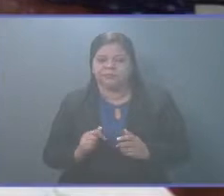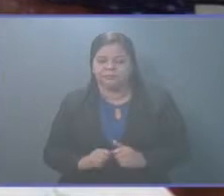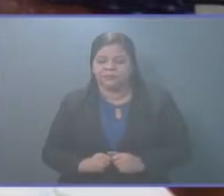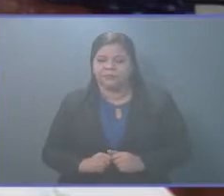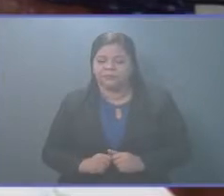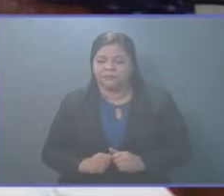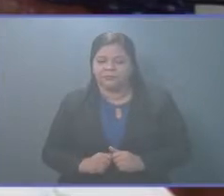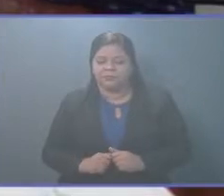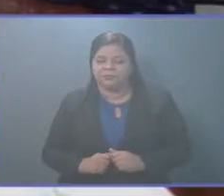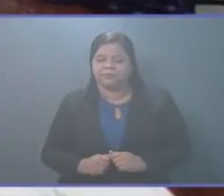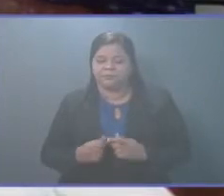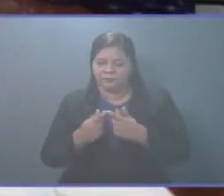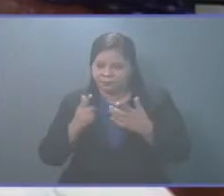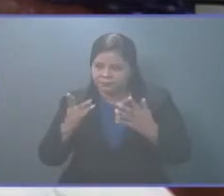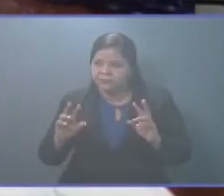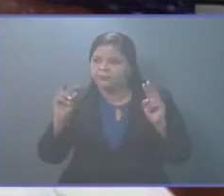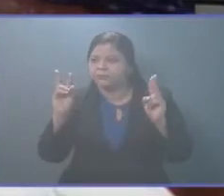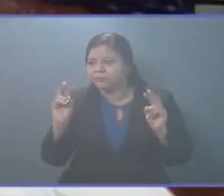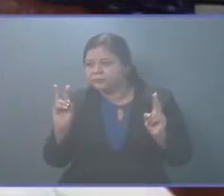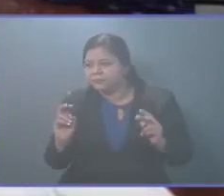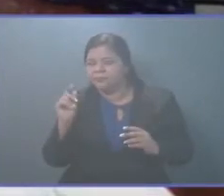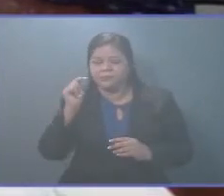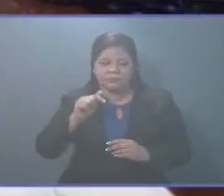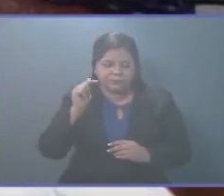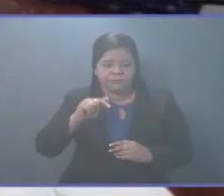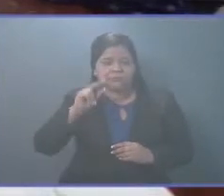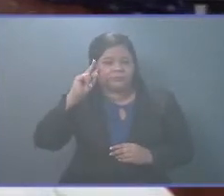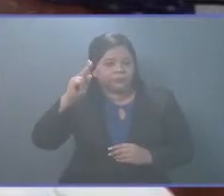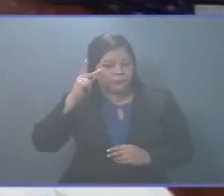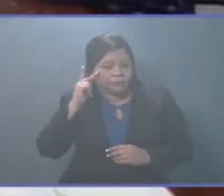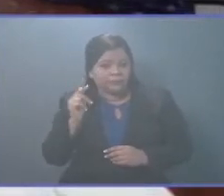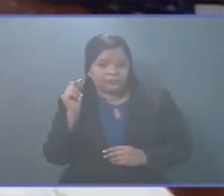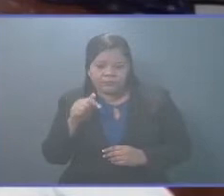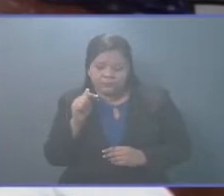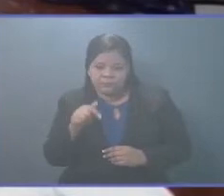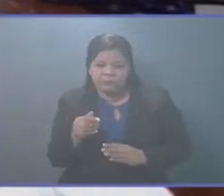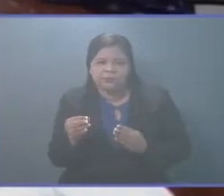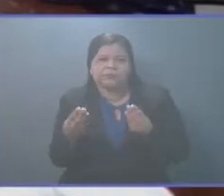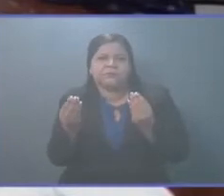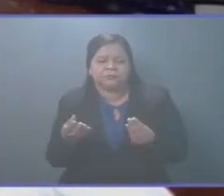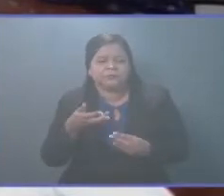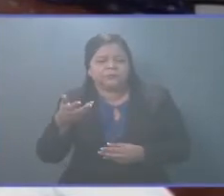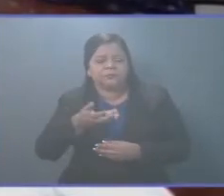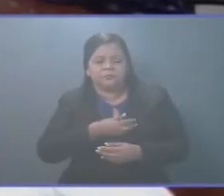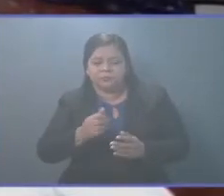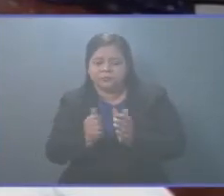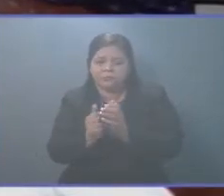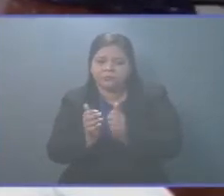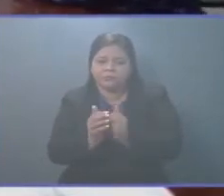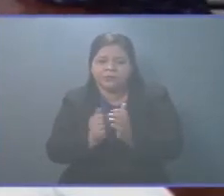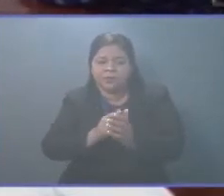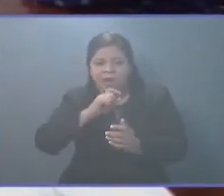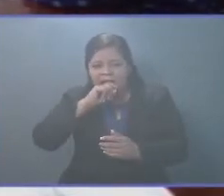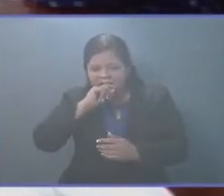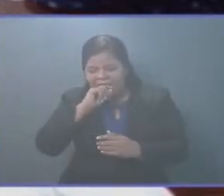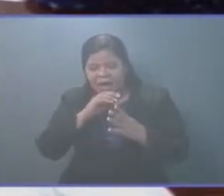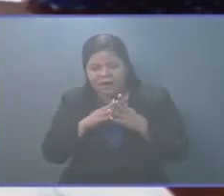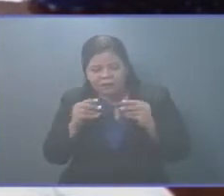porque se supone que de eso va a tratar la ley. Cómo superar la pobreza, cómo